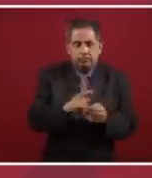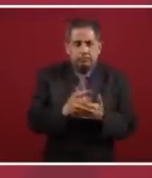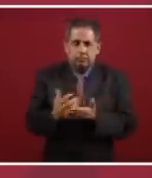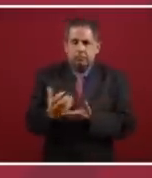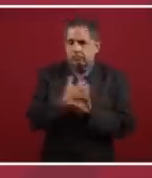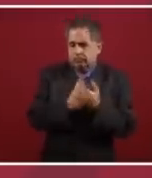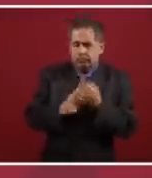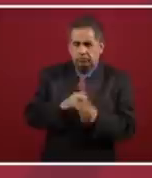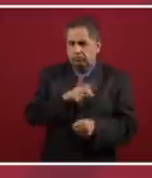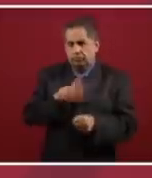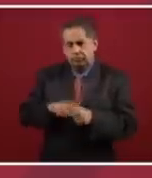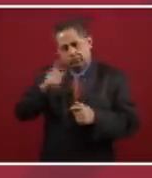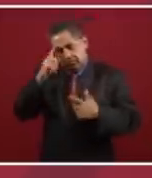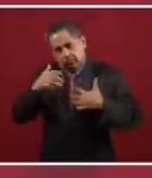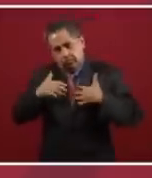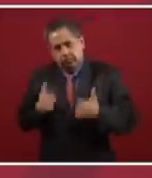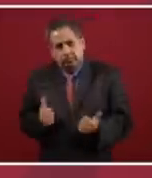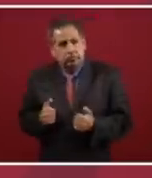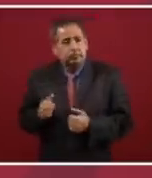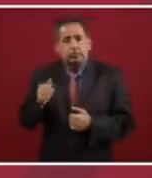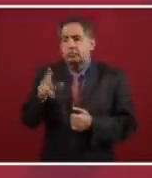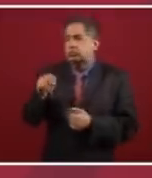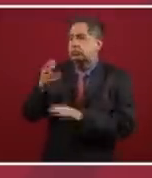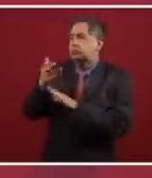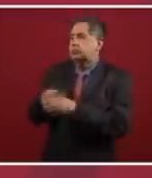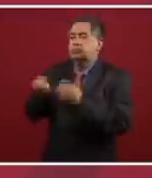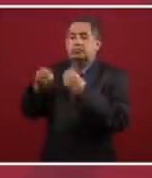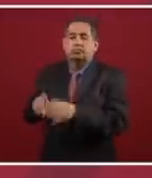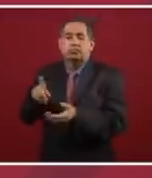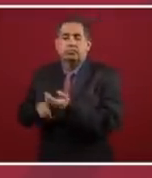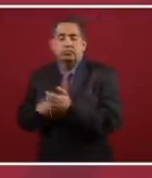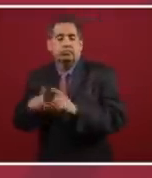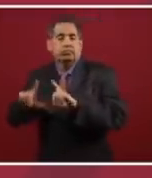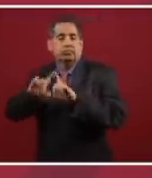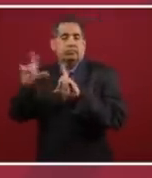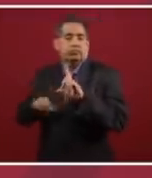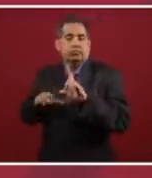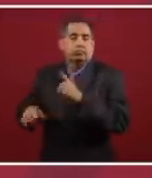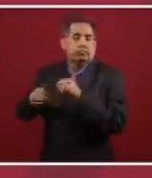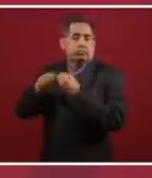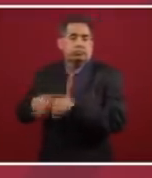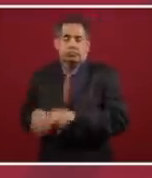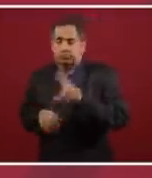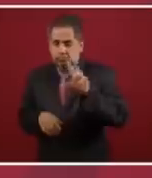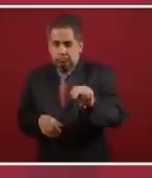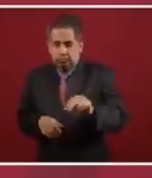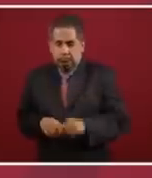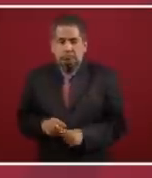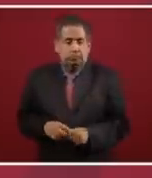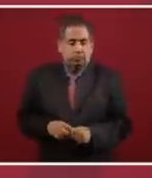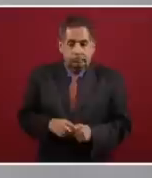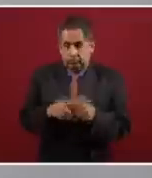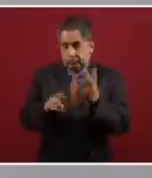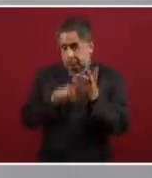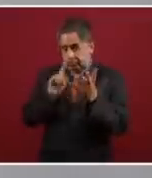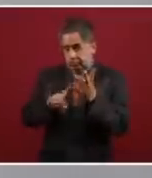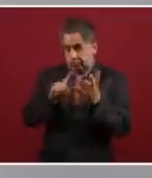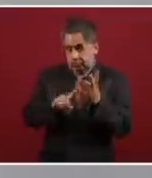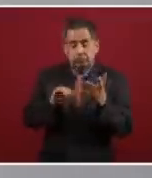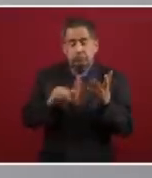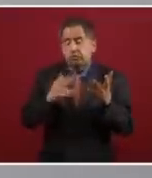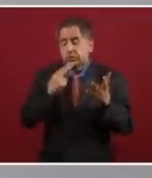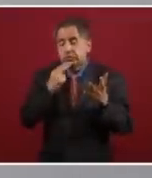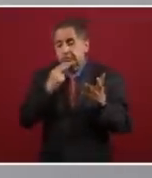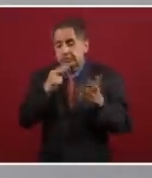utilidades razonables que no dañen la economía nacional. Y el cuarto motor, que sí está funcionando muy